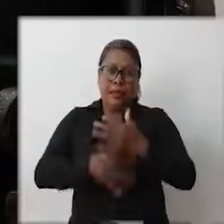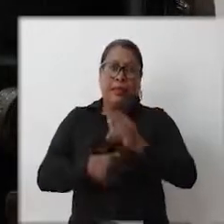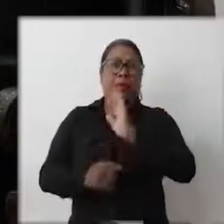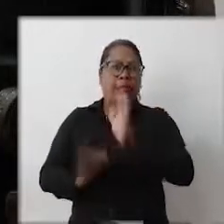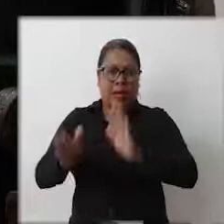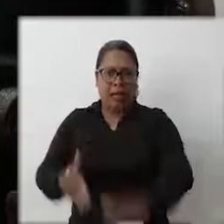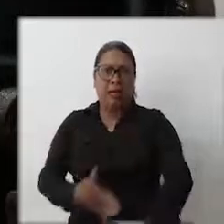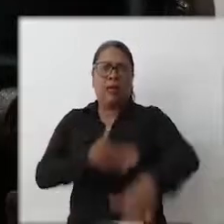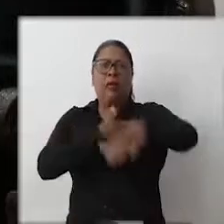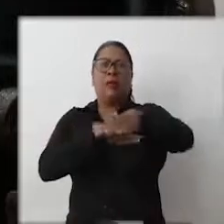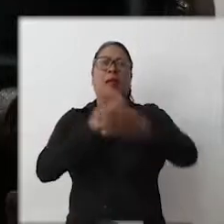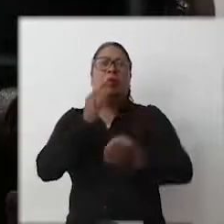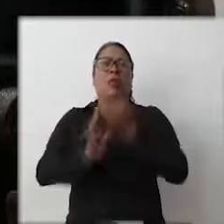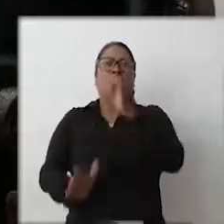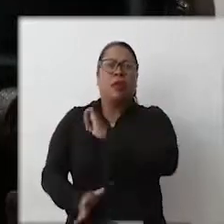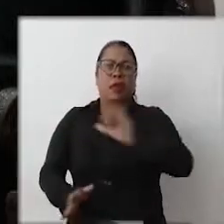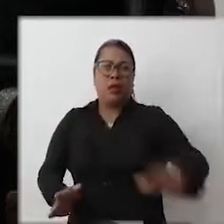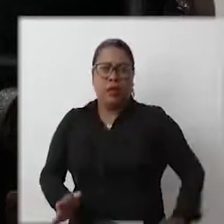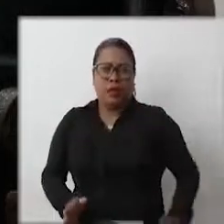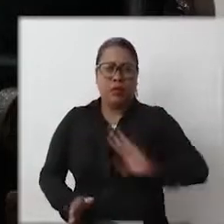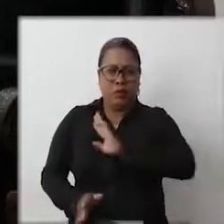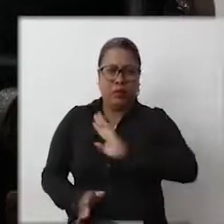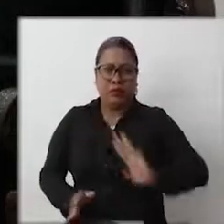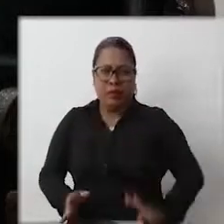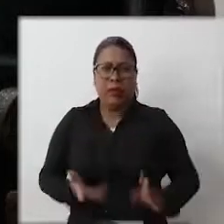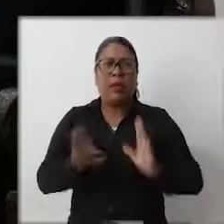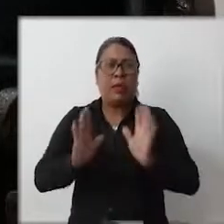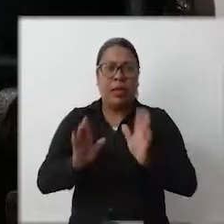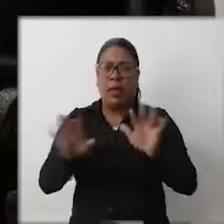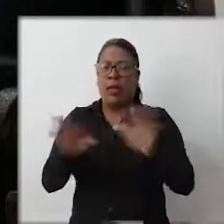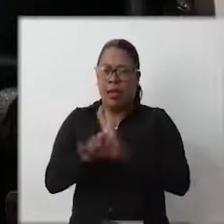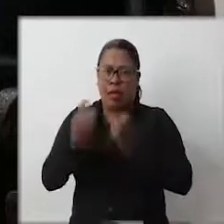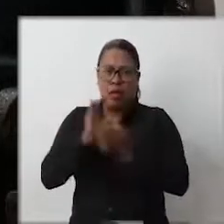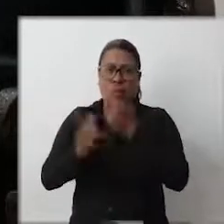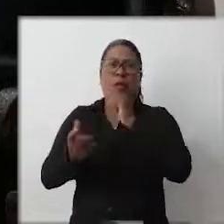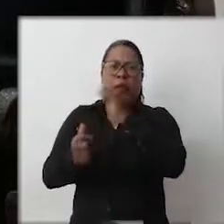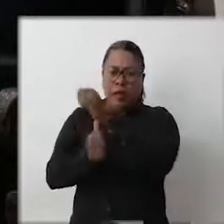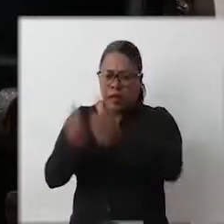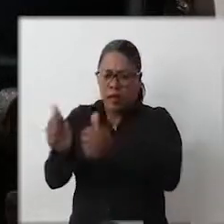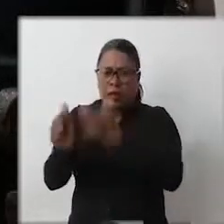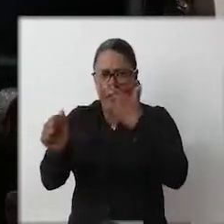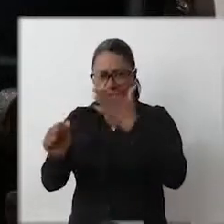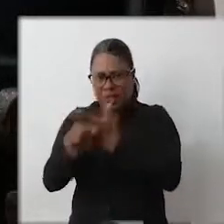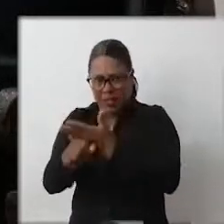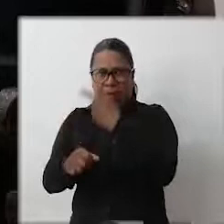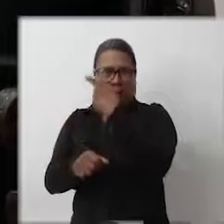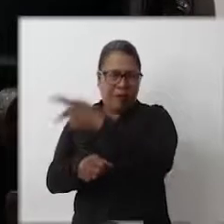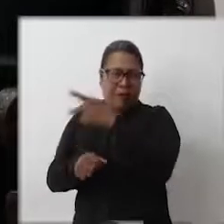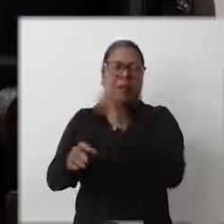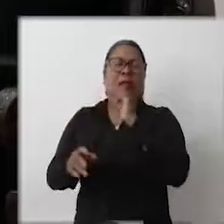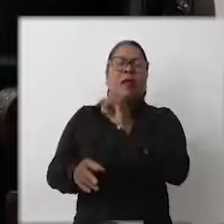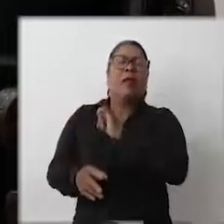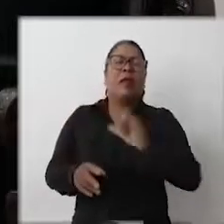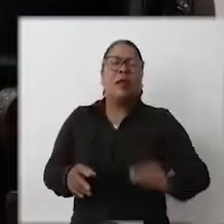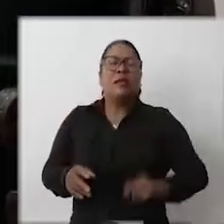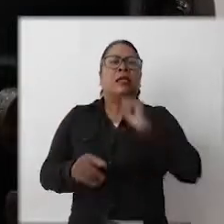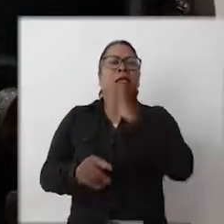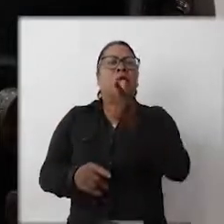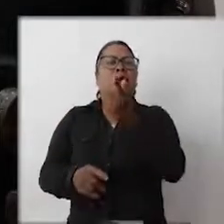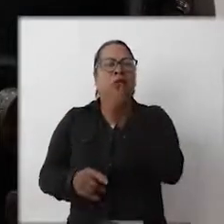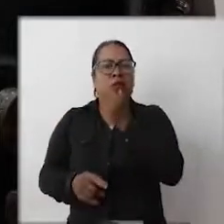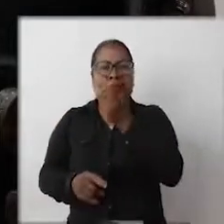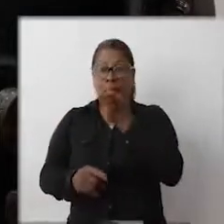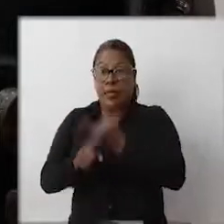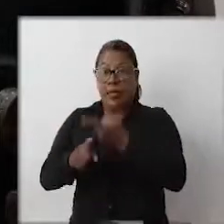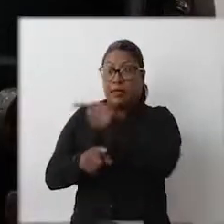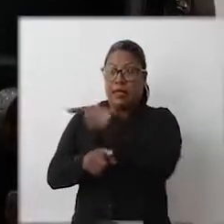Estaremos pendientes como Comisión de Agencias y Colonias para darle seguimiento a cada una de las actividades